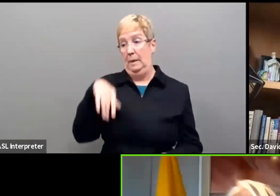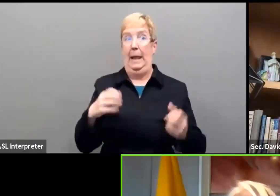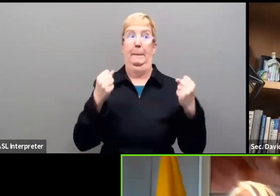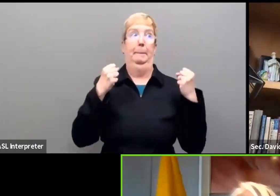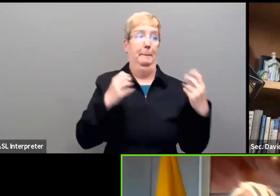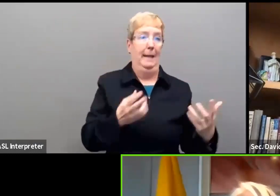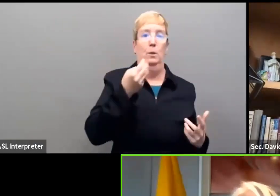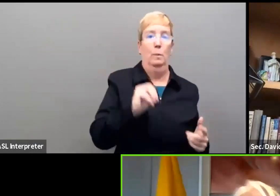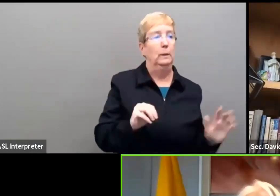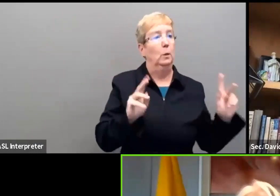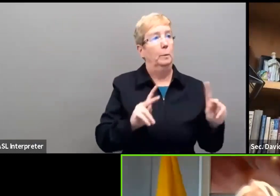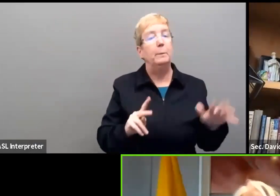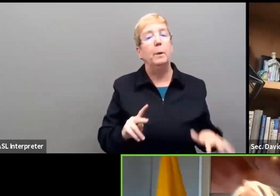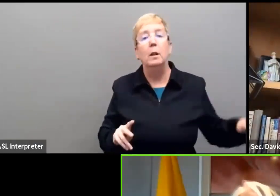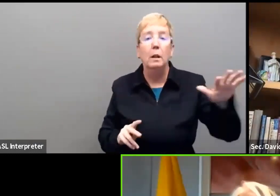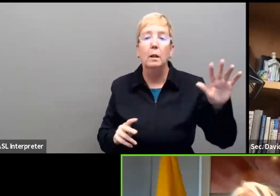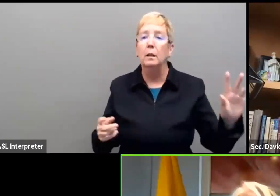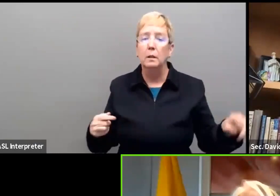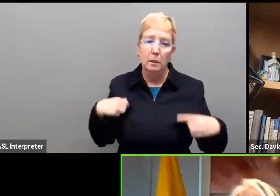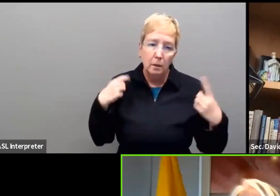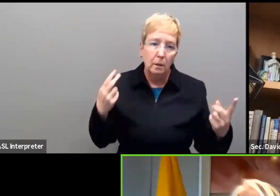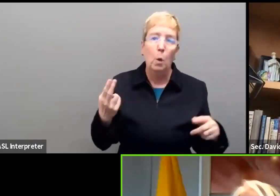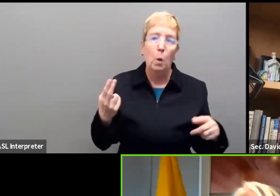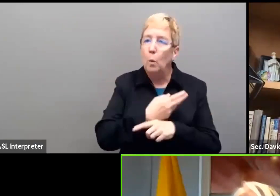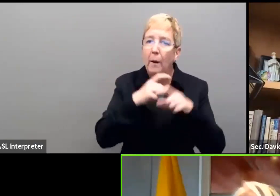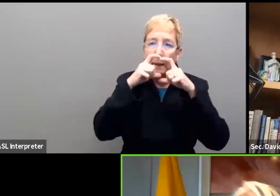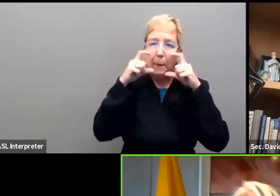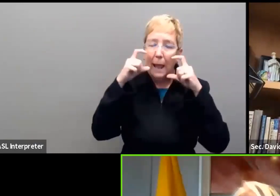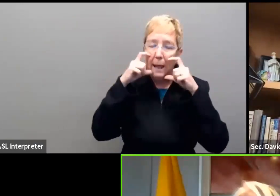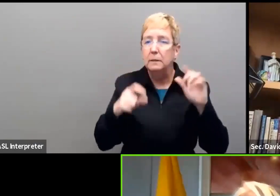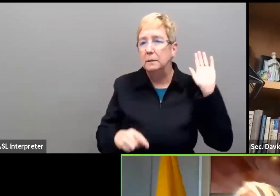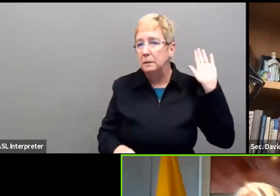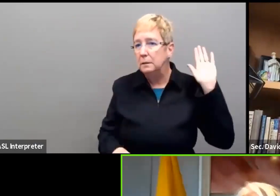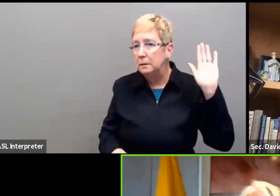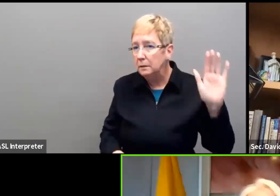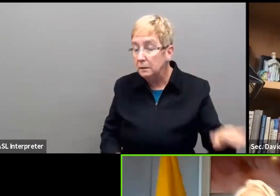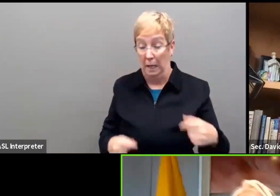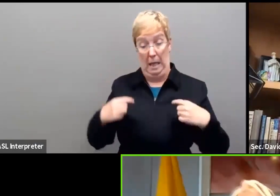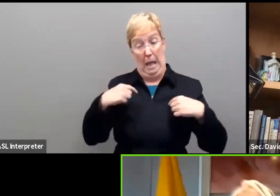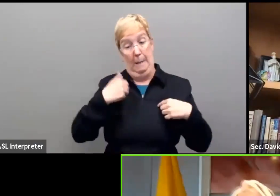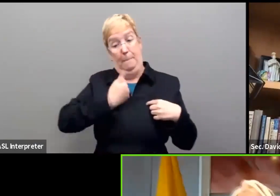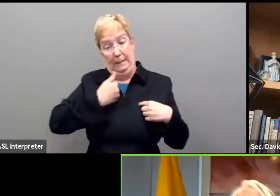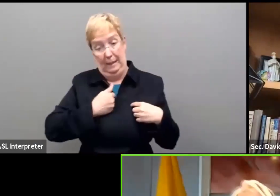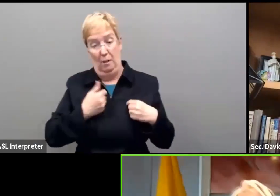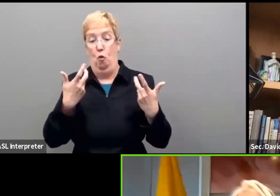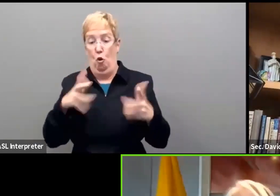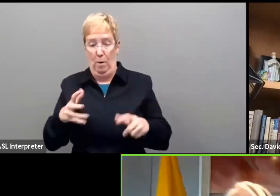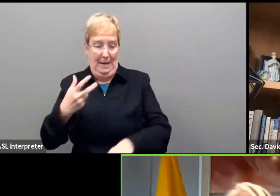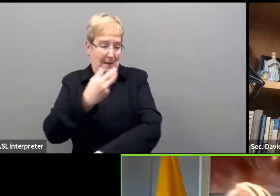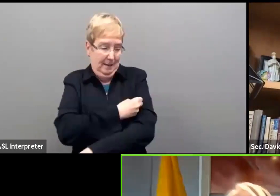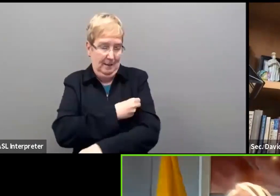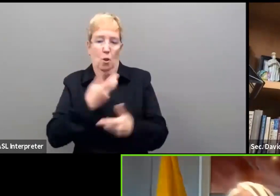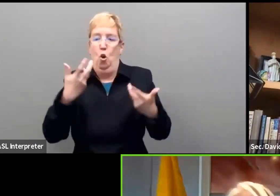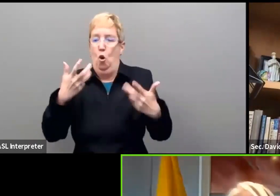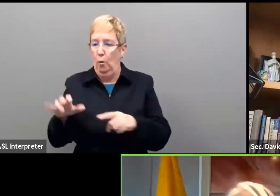qué punto. Bueno, sí, la policía nos va a estar ayudando a hacer valer el decreto, y felicito